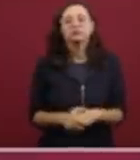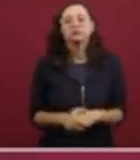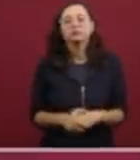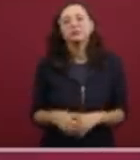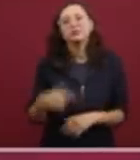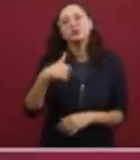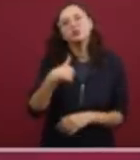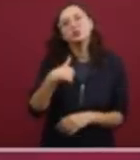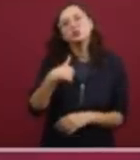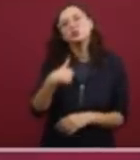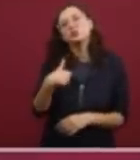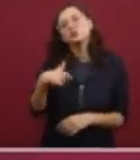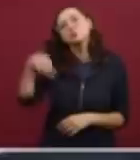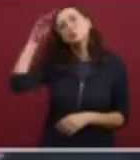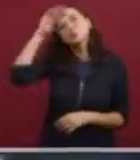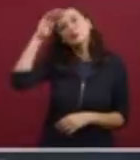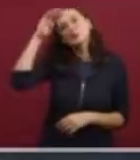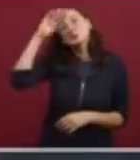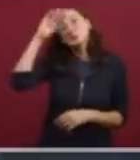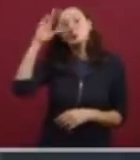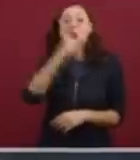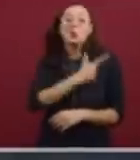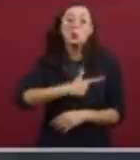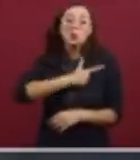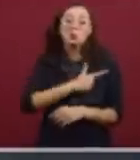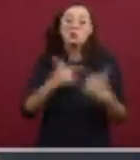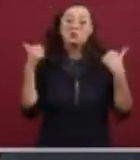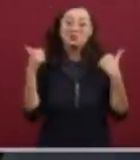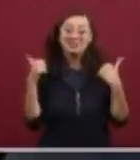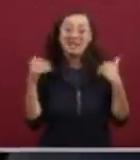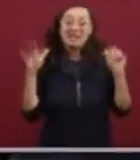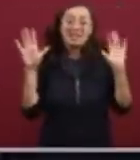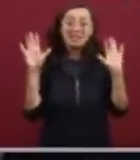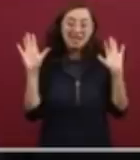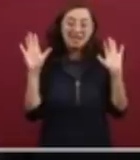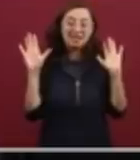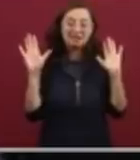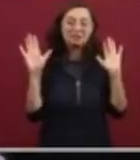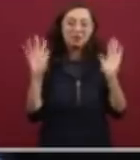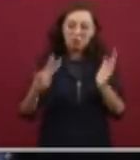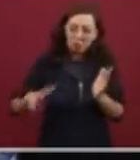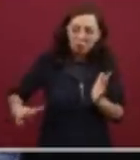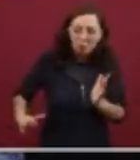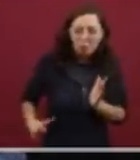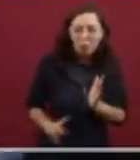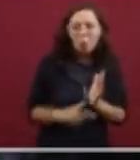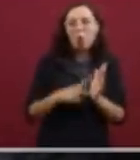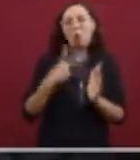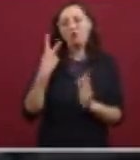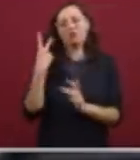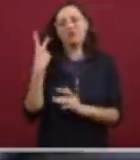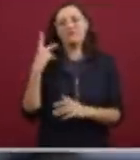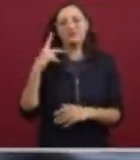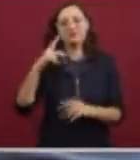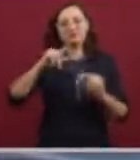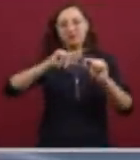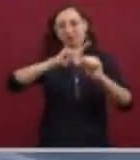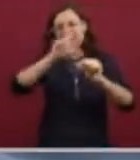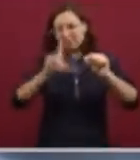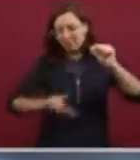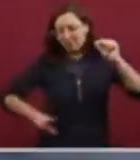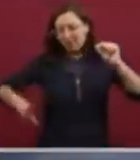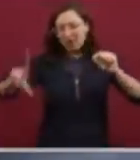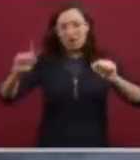me gustaría mucho que se restableciera toda la producción